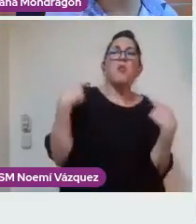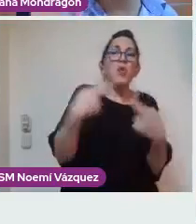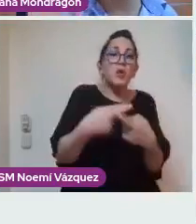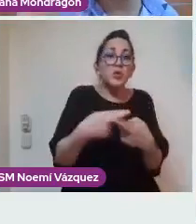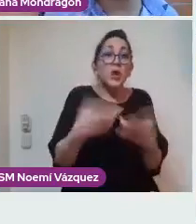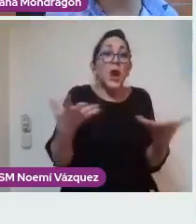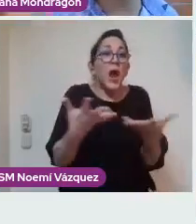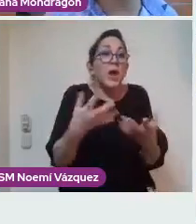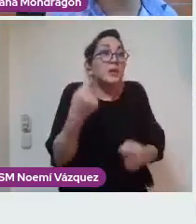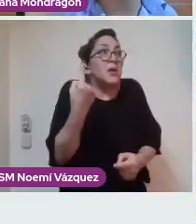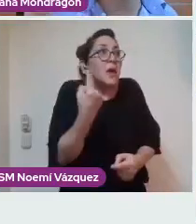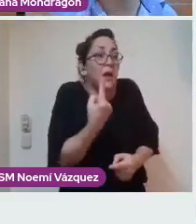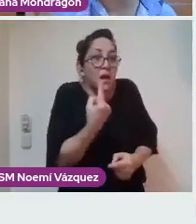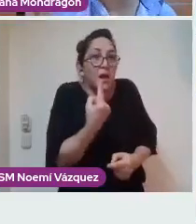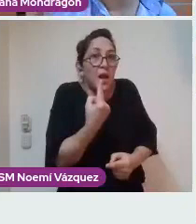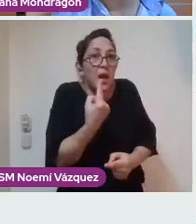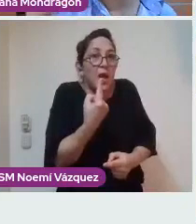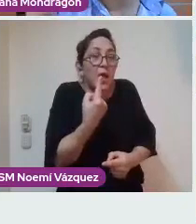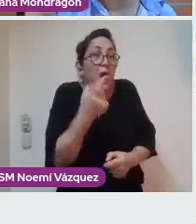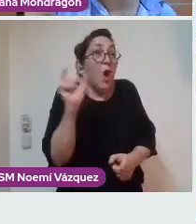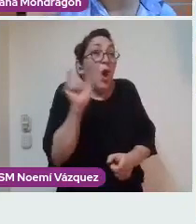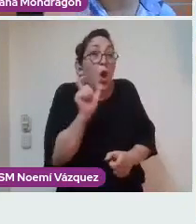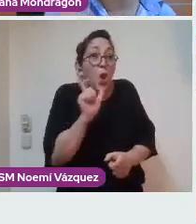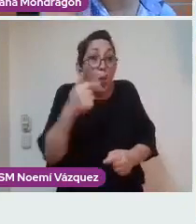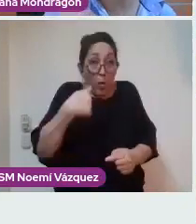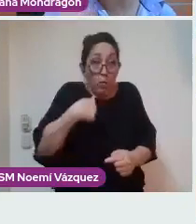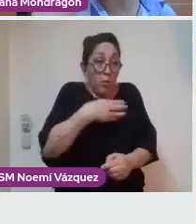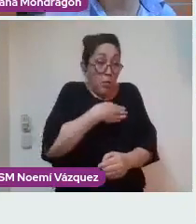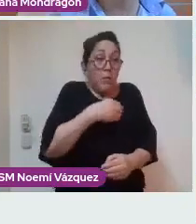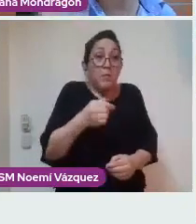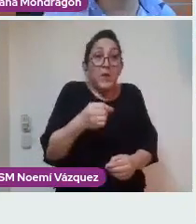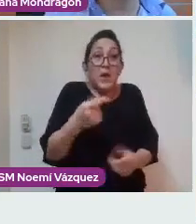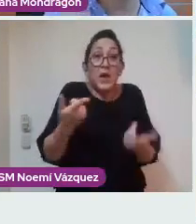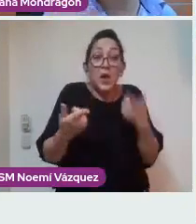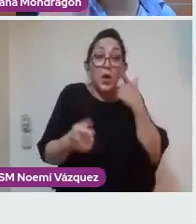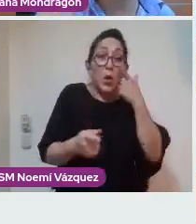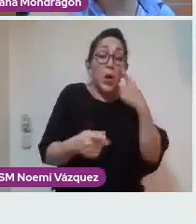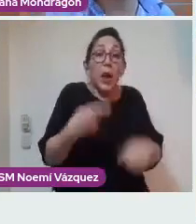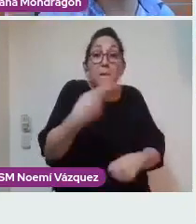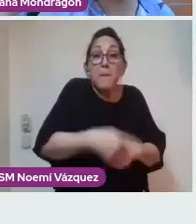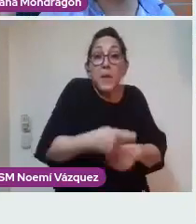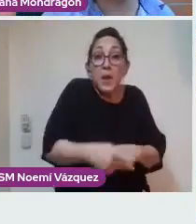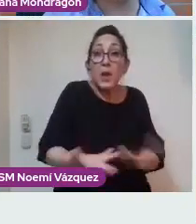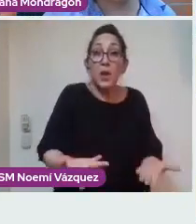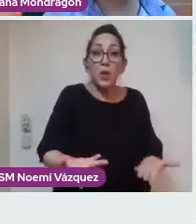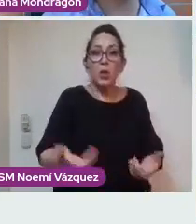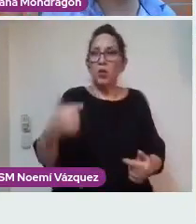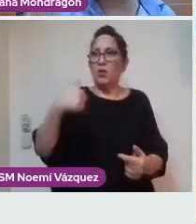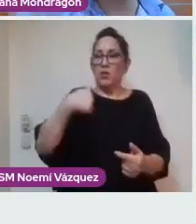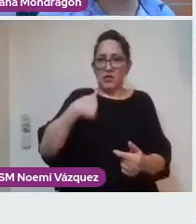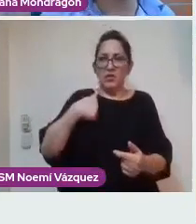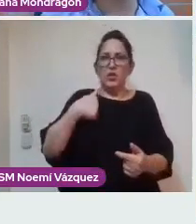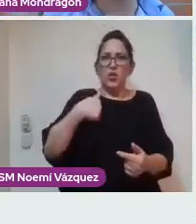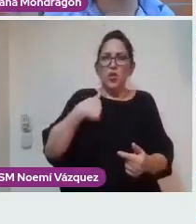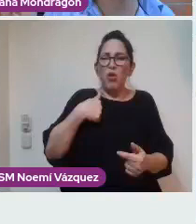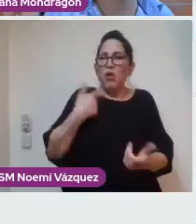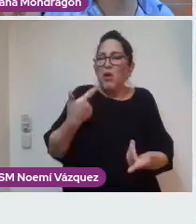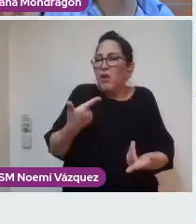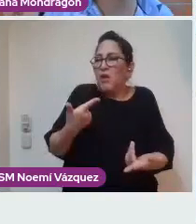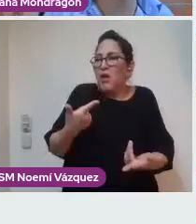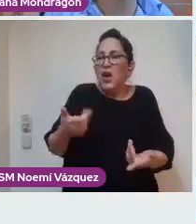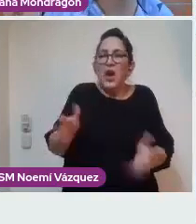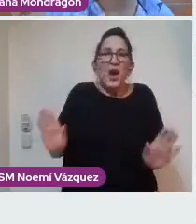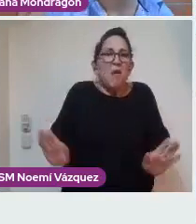que reaccionara cuando, cómo voy a reaccionar yo cuando la escuela